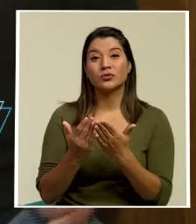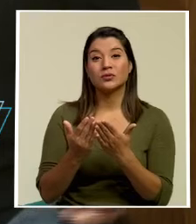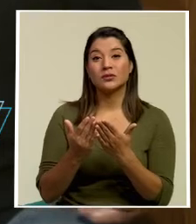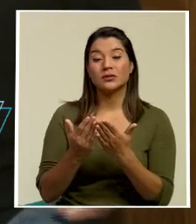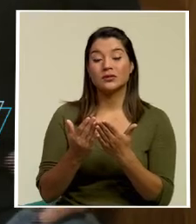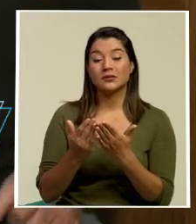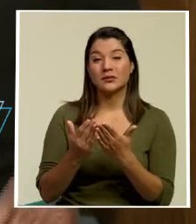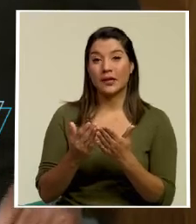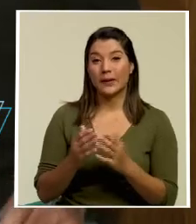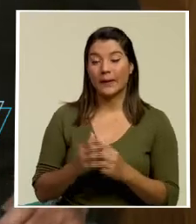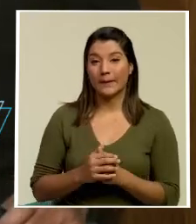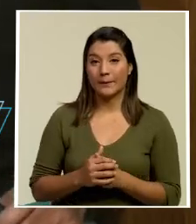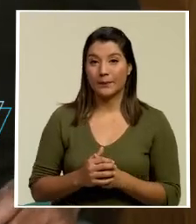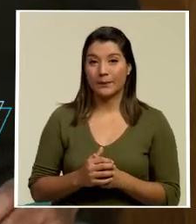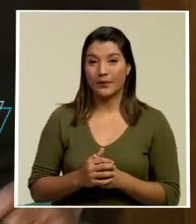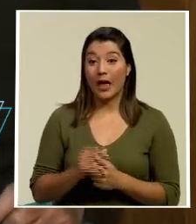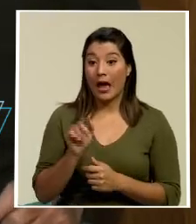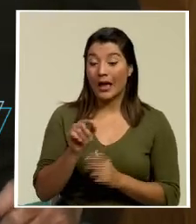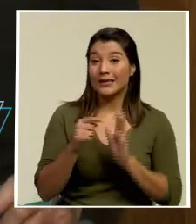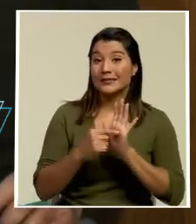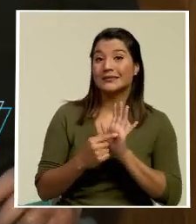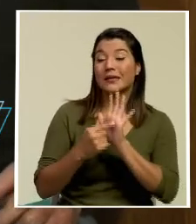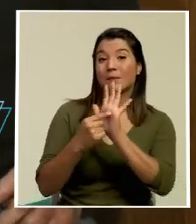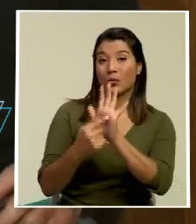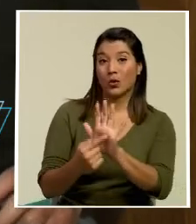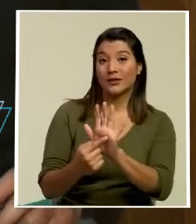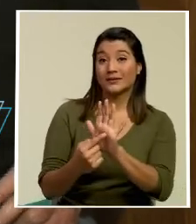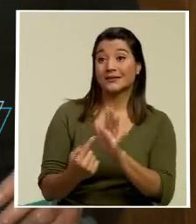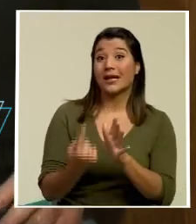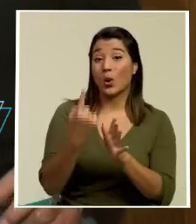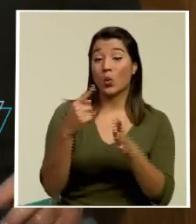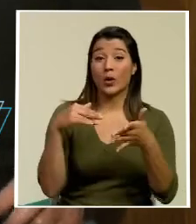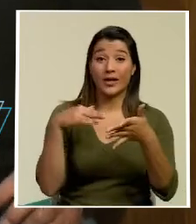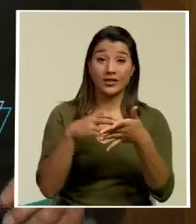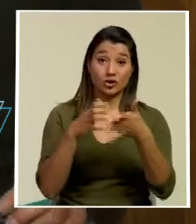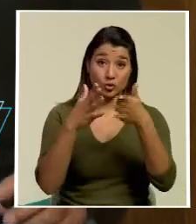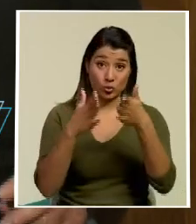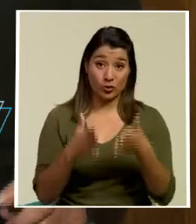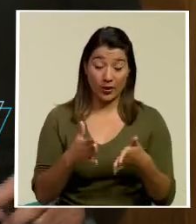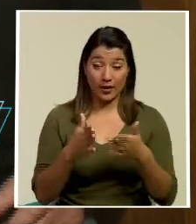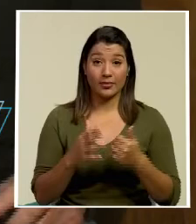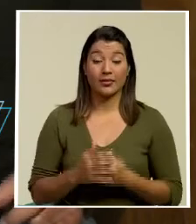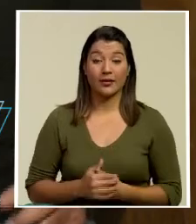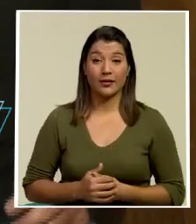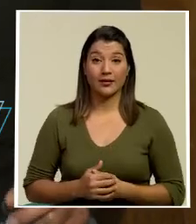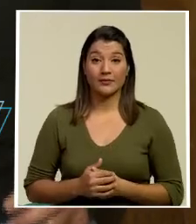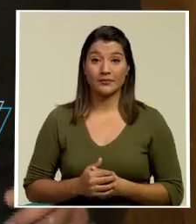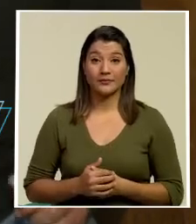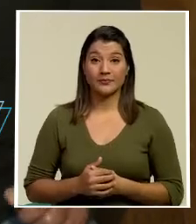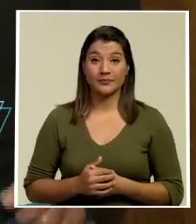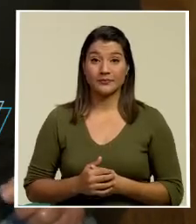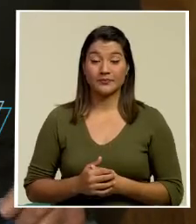donde se muestra un estudiante que